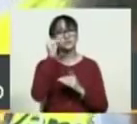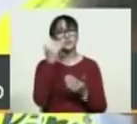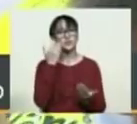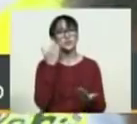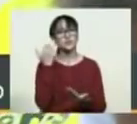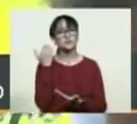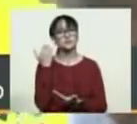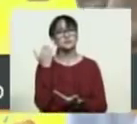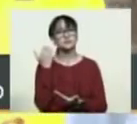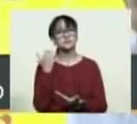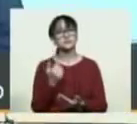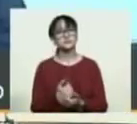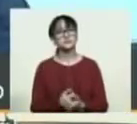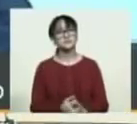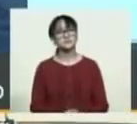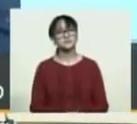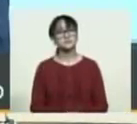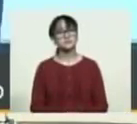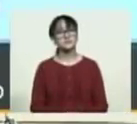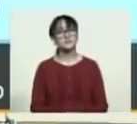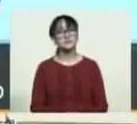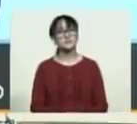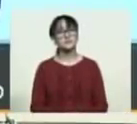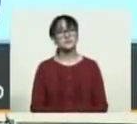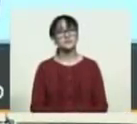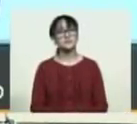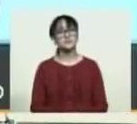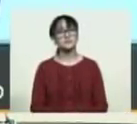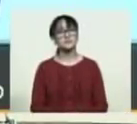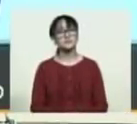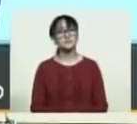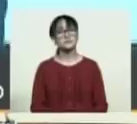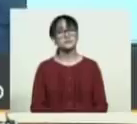la aplicación del código BQR.